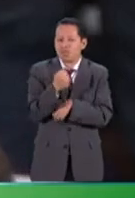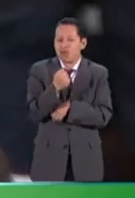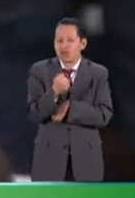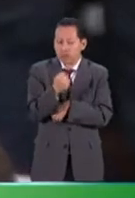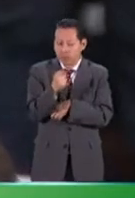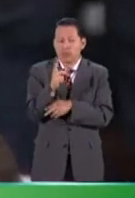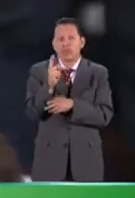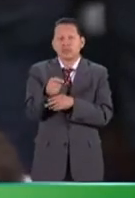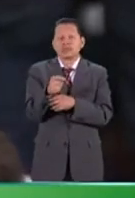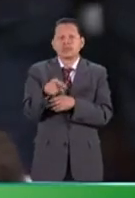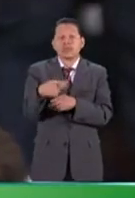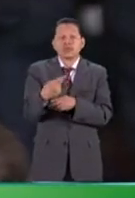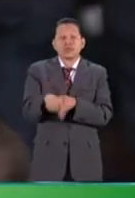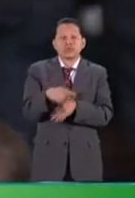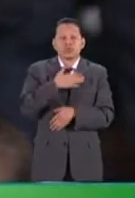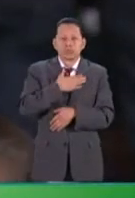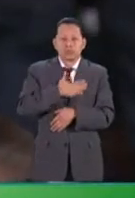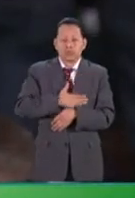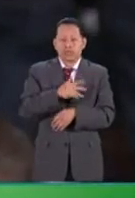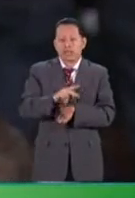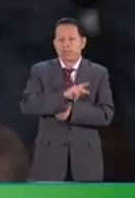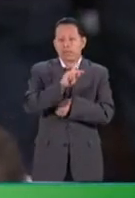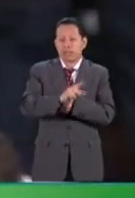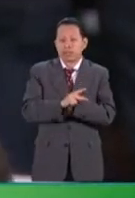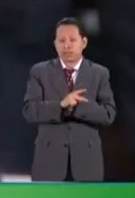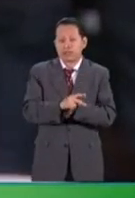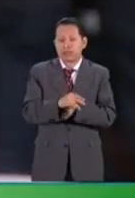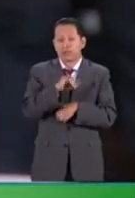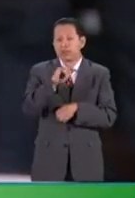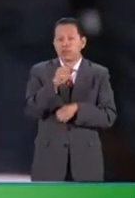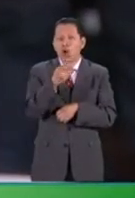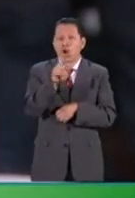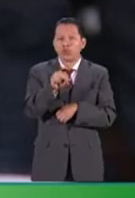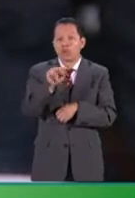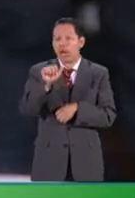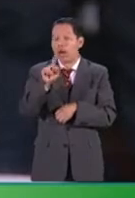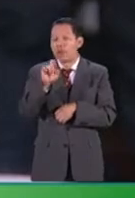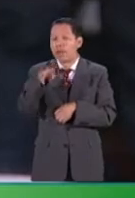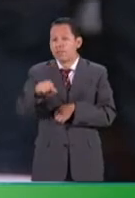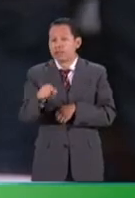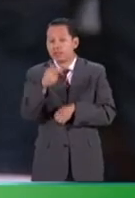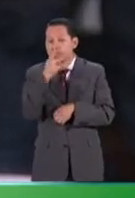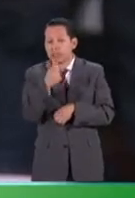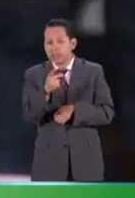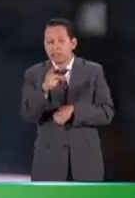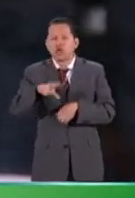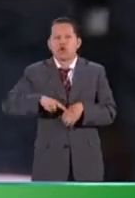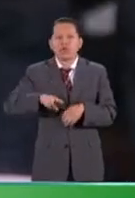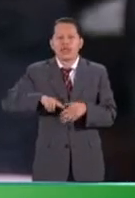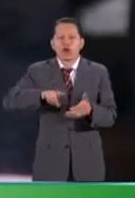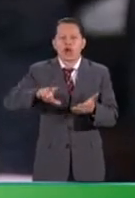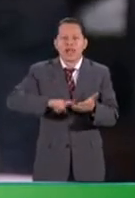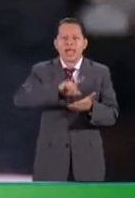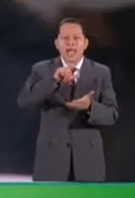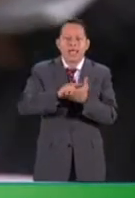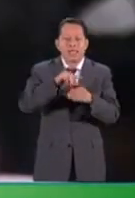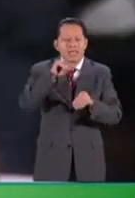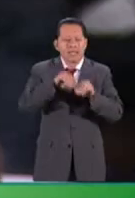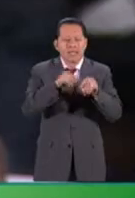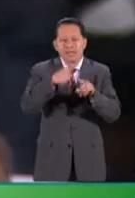la justicia en nuestro país. Como mencionaba John Adams, tener un gobierno de leyes y no de